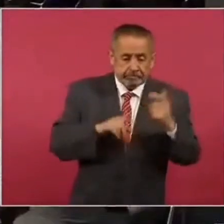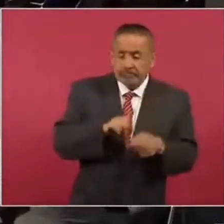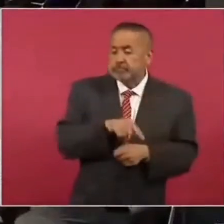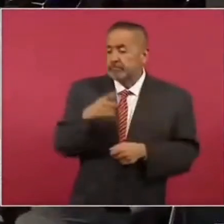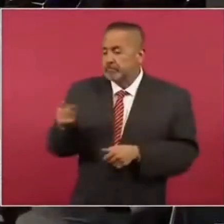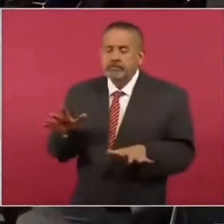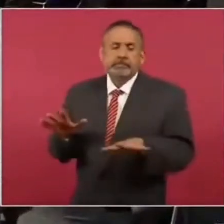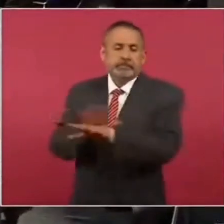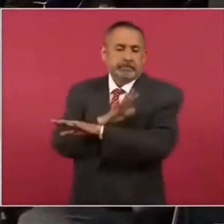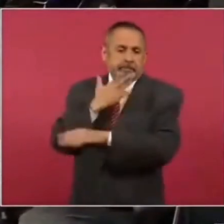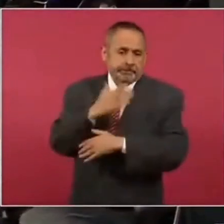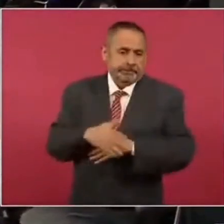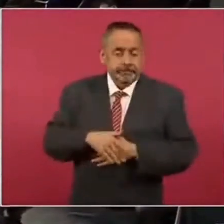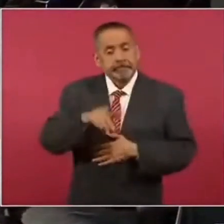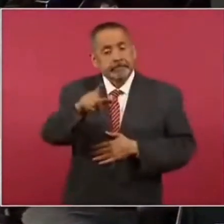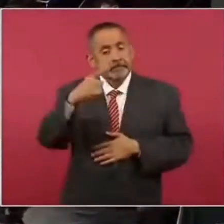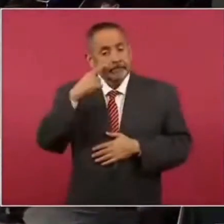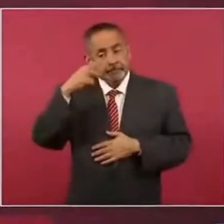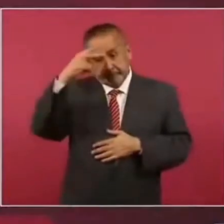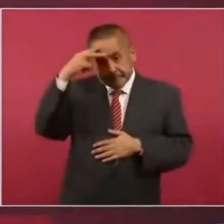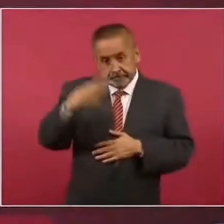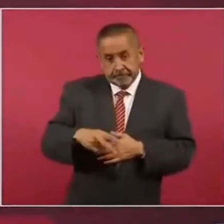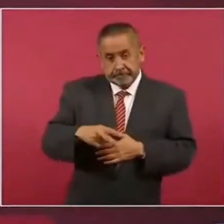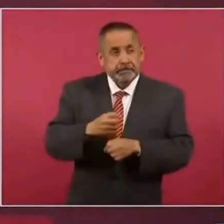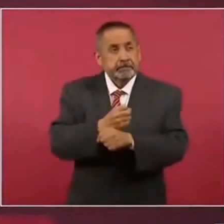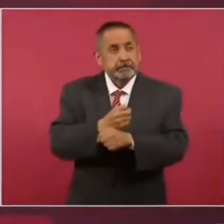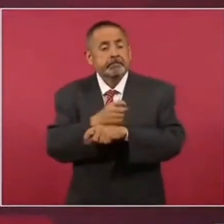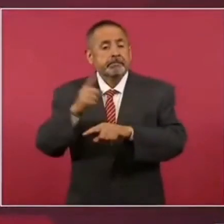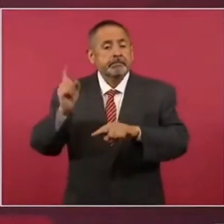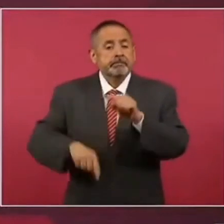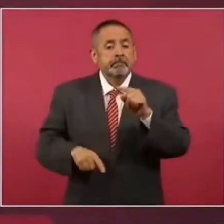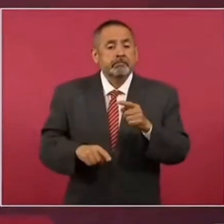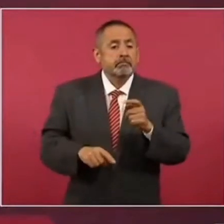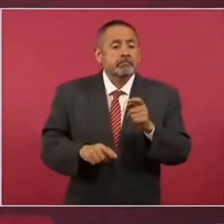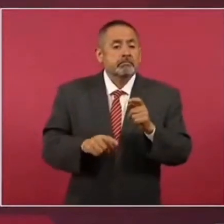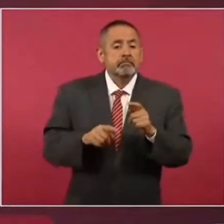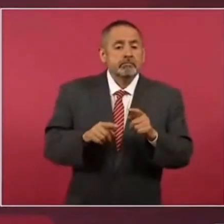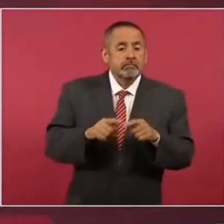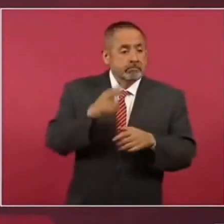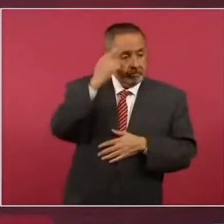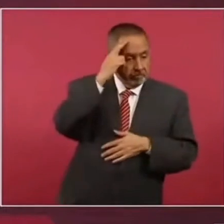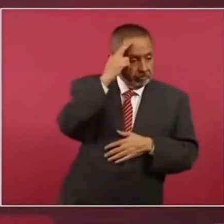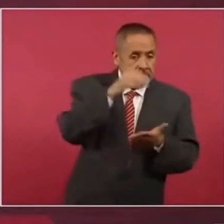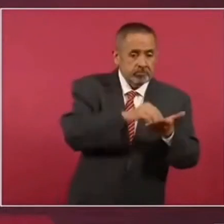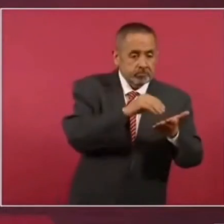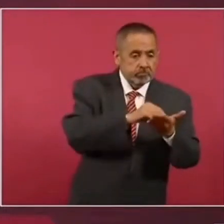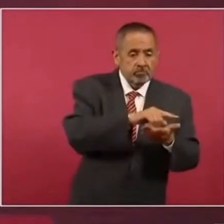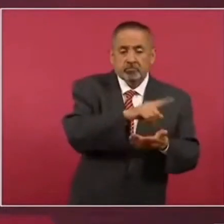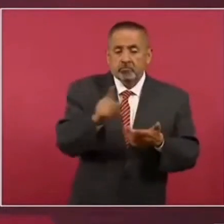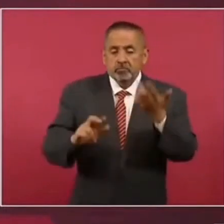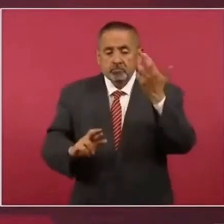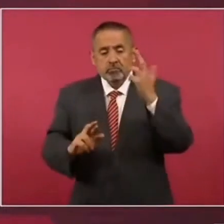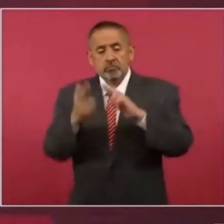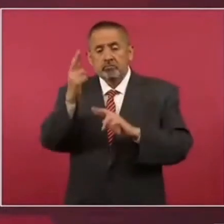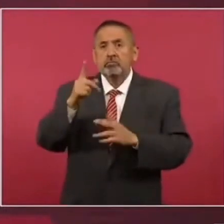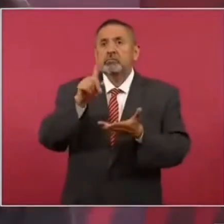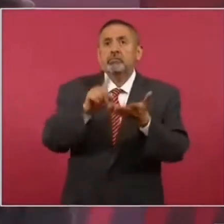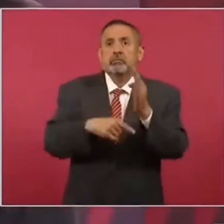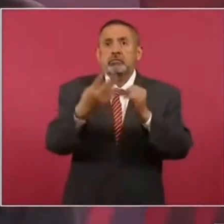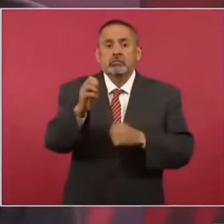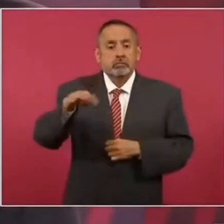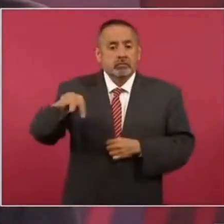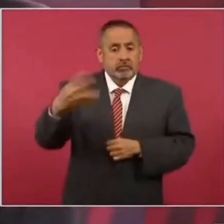La esclavitud en México es abolida después de Porfirio Díaz con la Revolución,